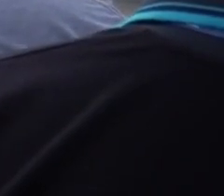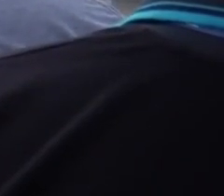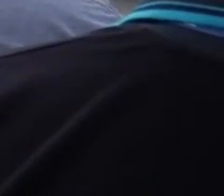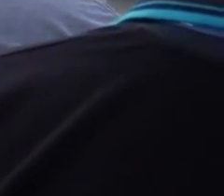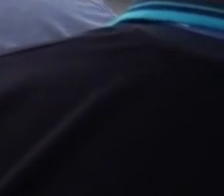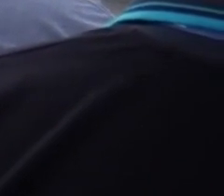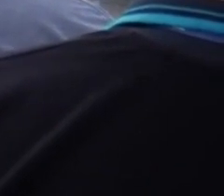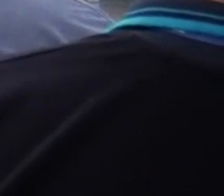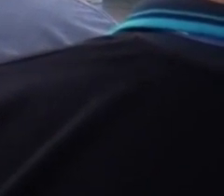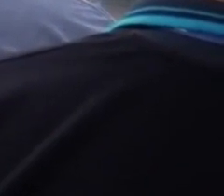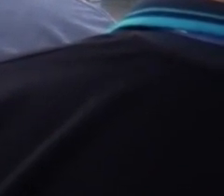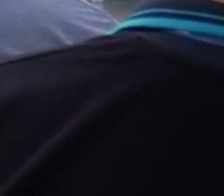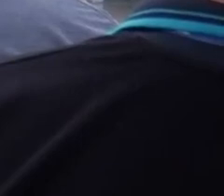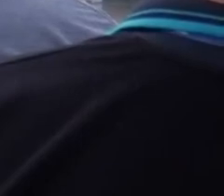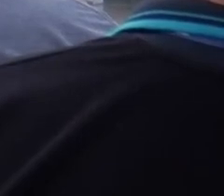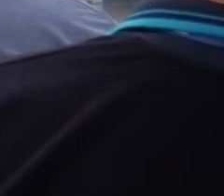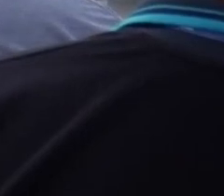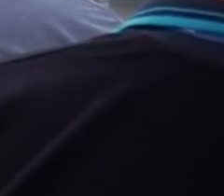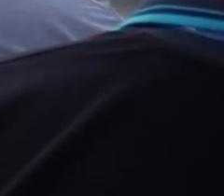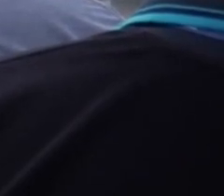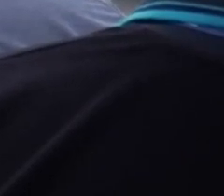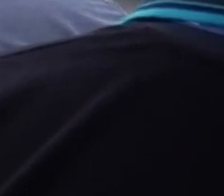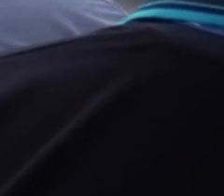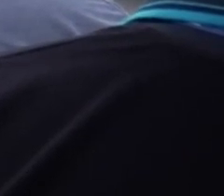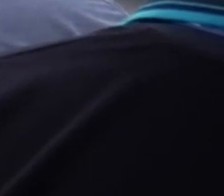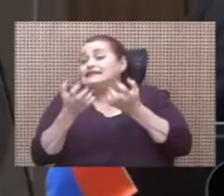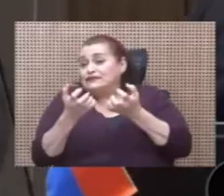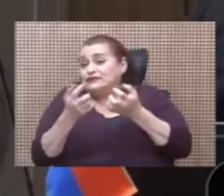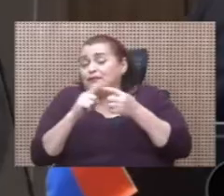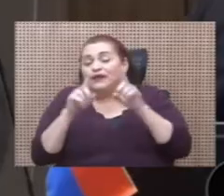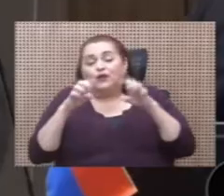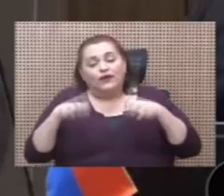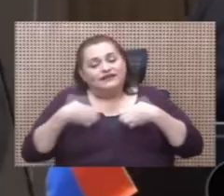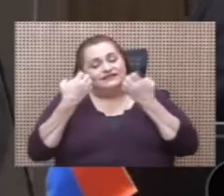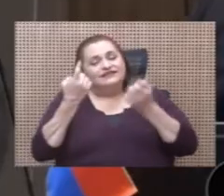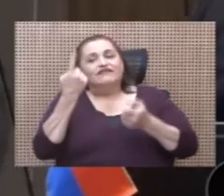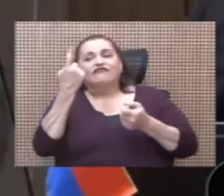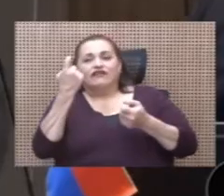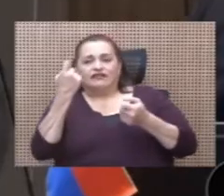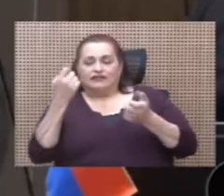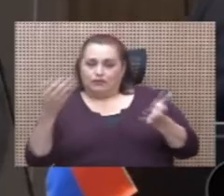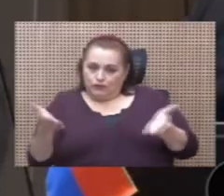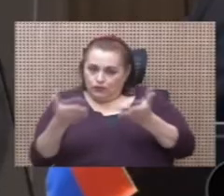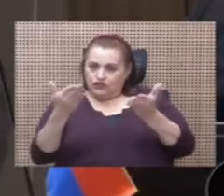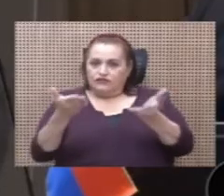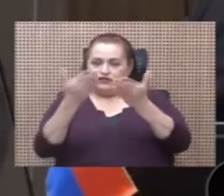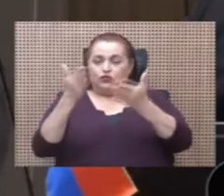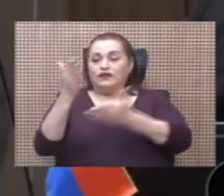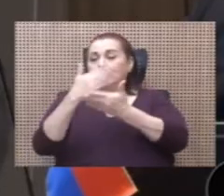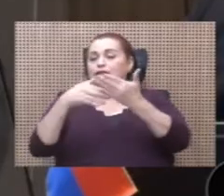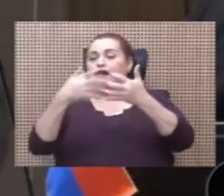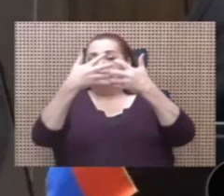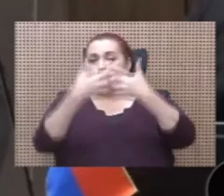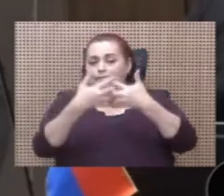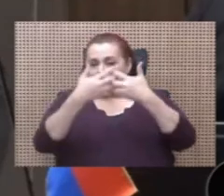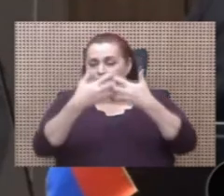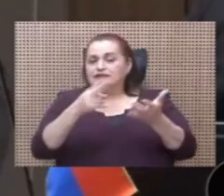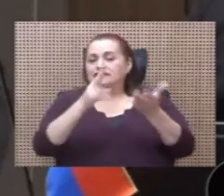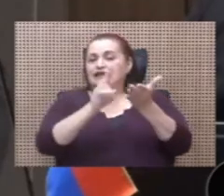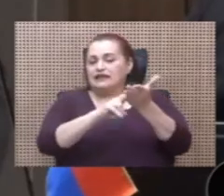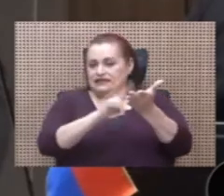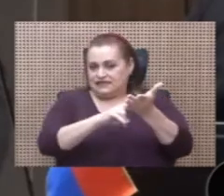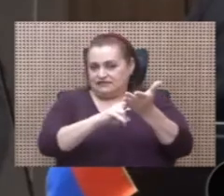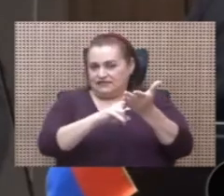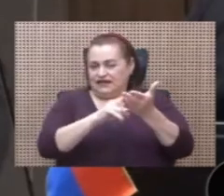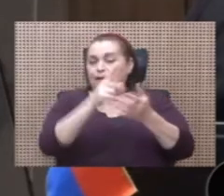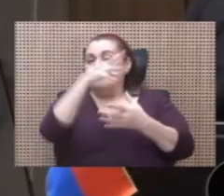y formar parte de Educación Dual Pero existe una falta de motivación por parte de las empresas para inscribirse y formar parte